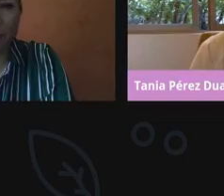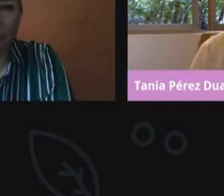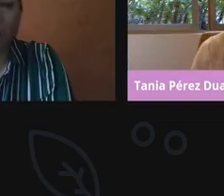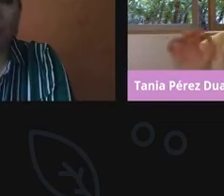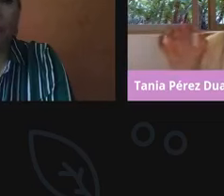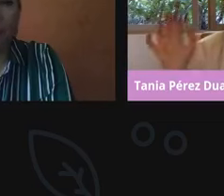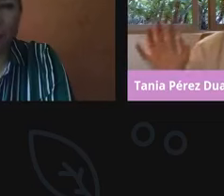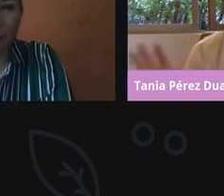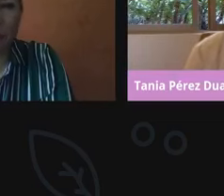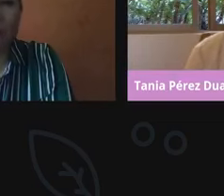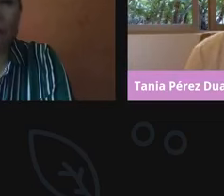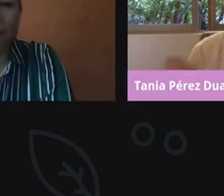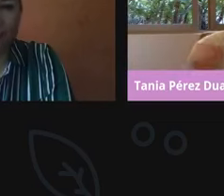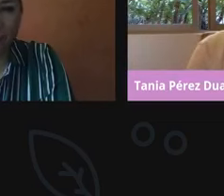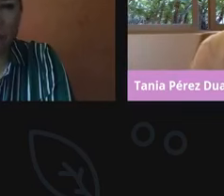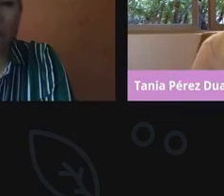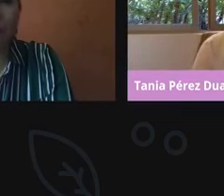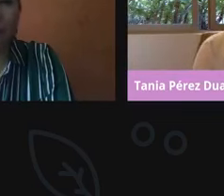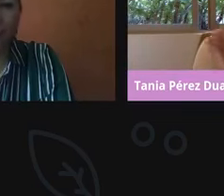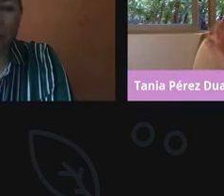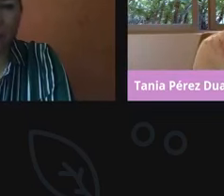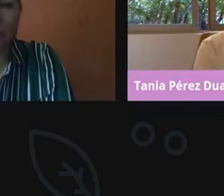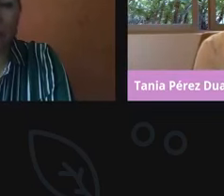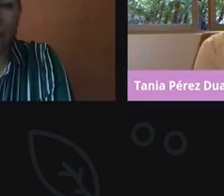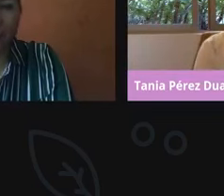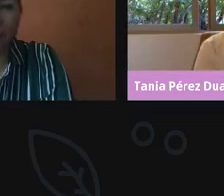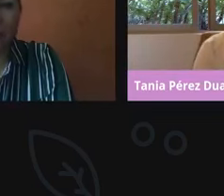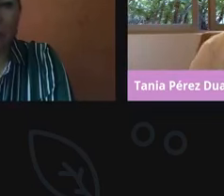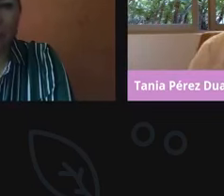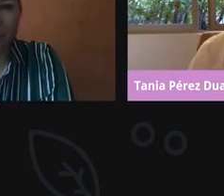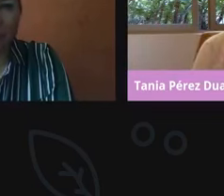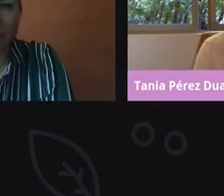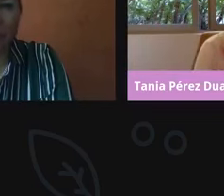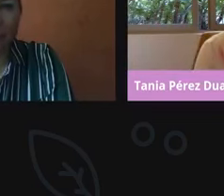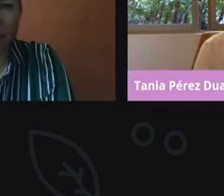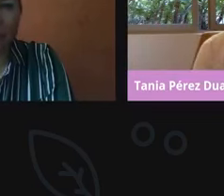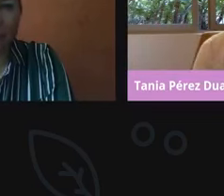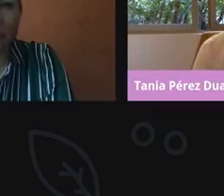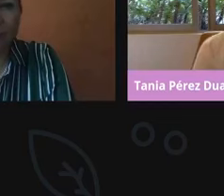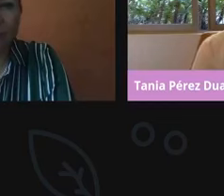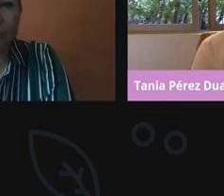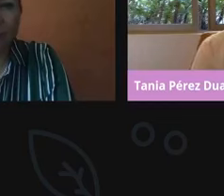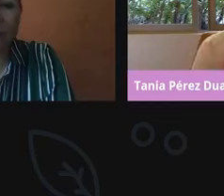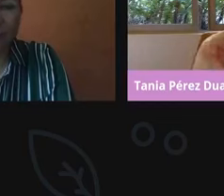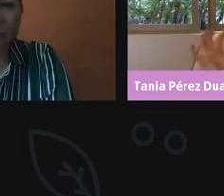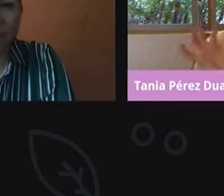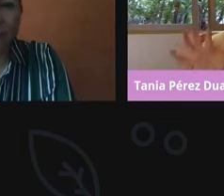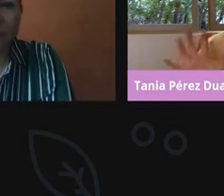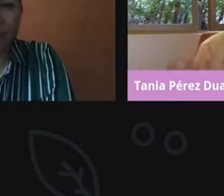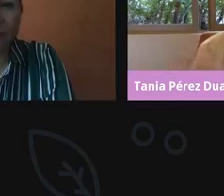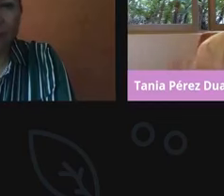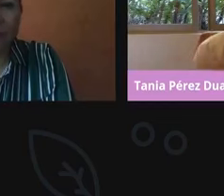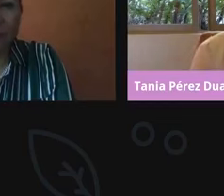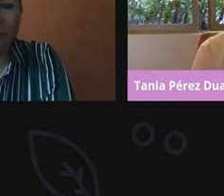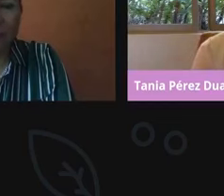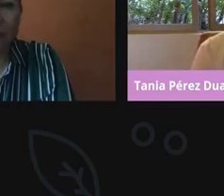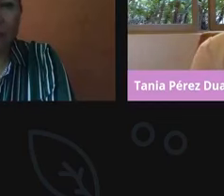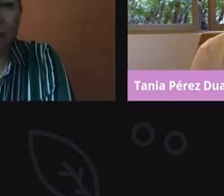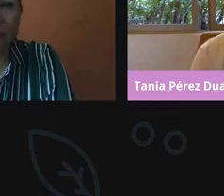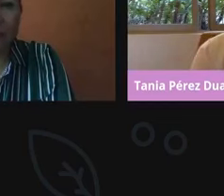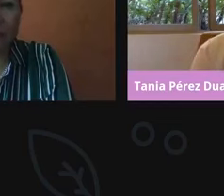mala suerte, o yo no me pongo cierta ropa, o yo no veo ciertas películas, o no puedo escuchar